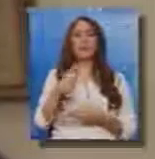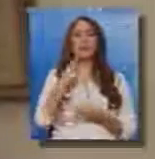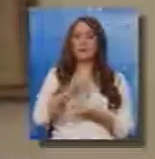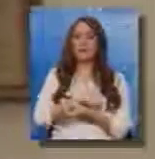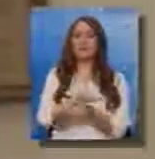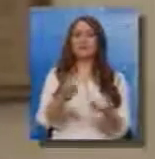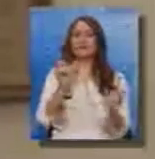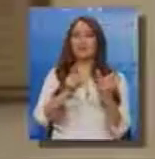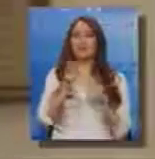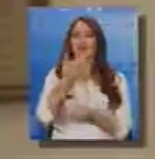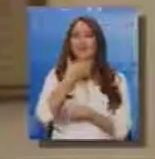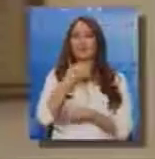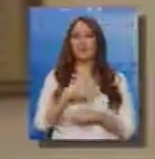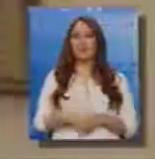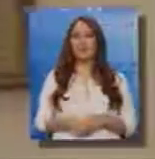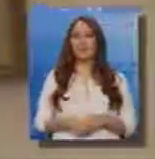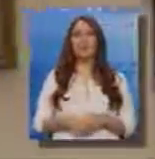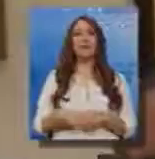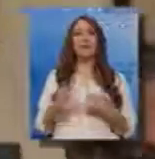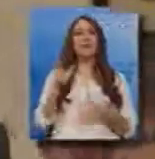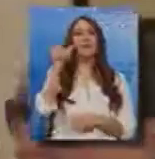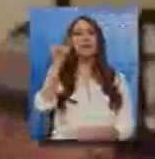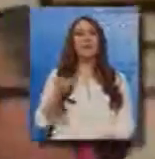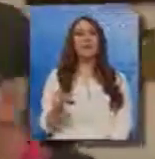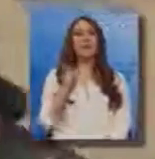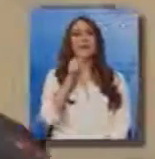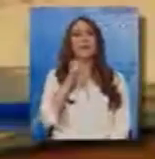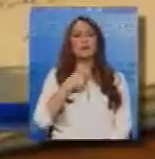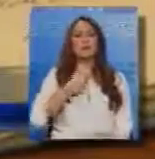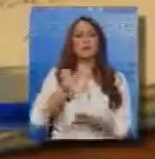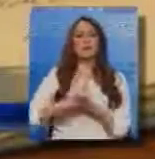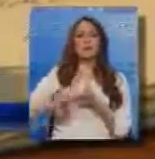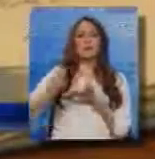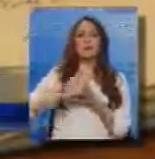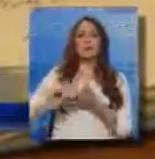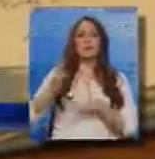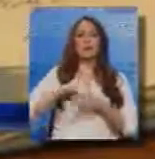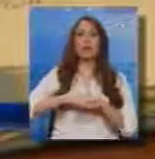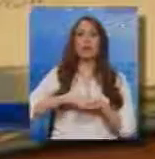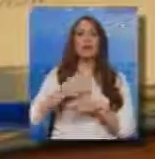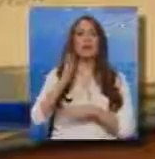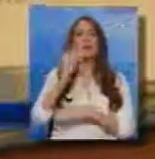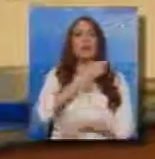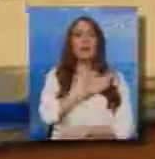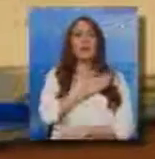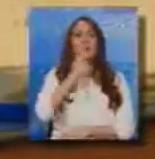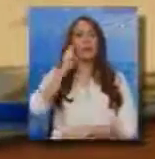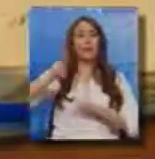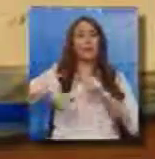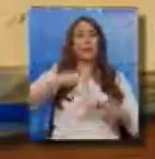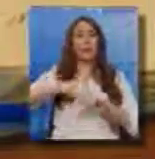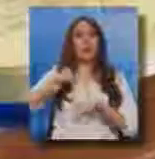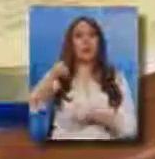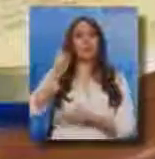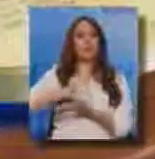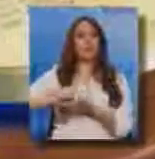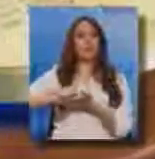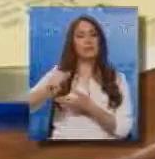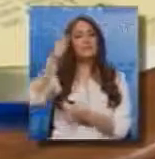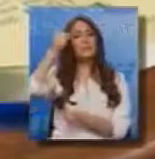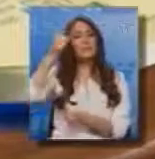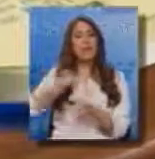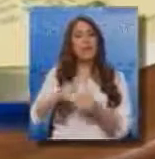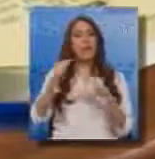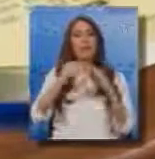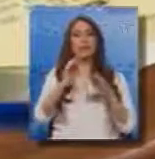los turistas. La quinta de Juan León Mera alberga la vida y muerte del autor de la letra del himno nacional del Ecuador. En